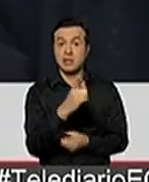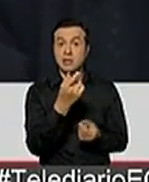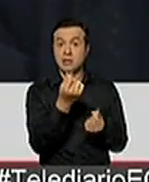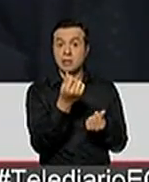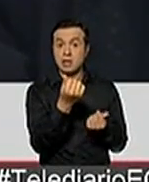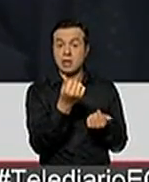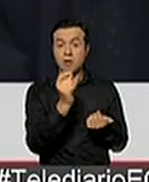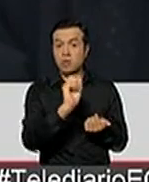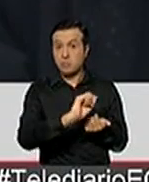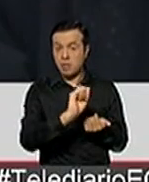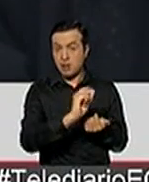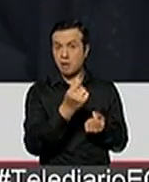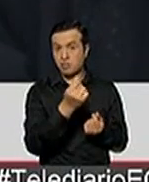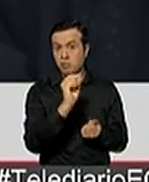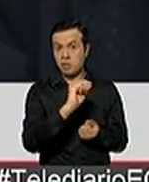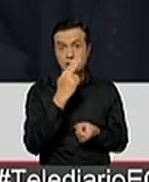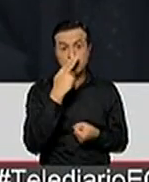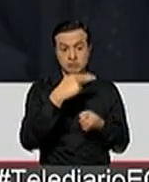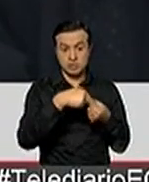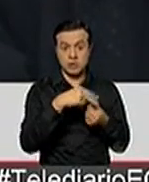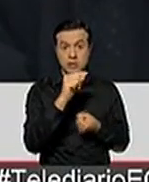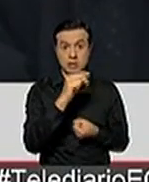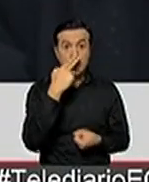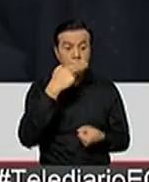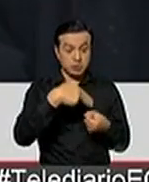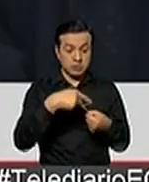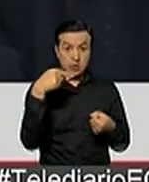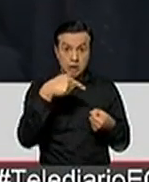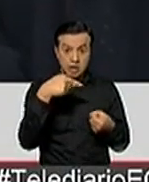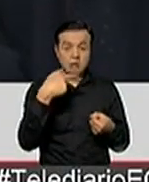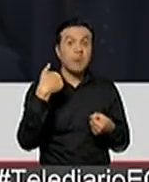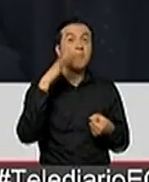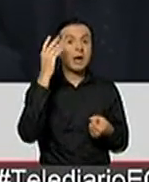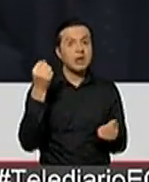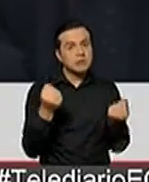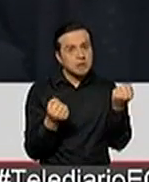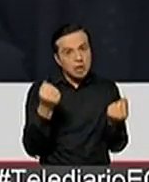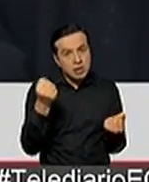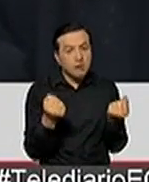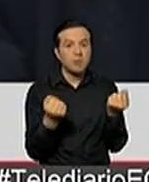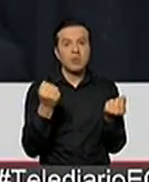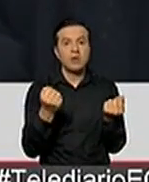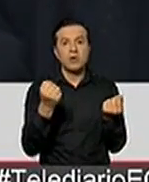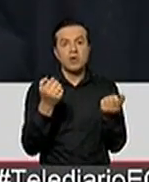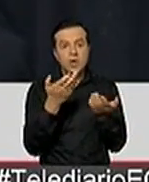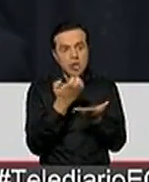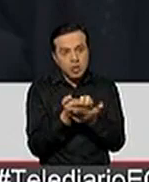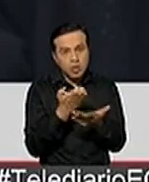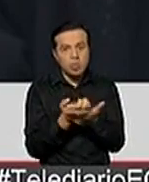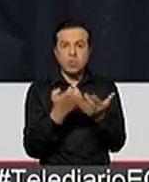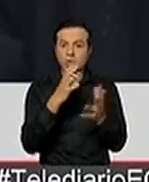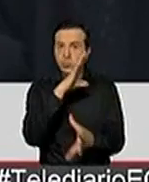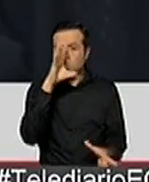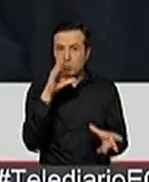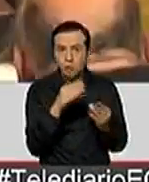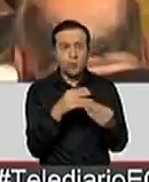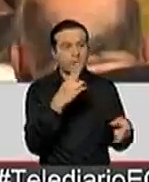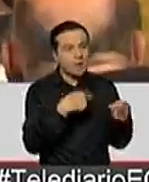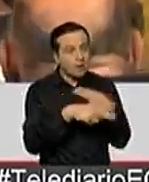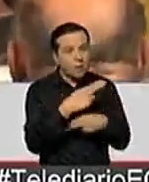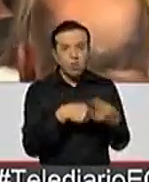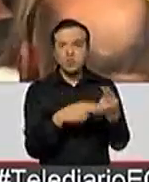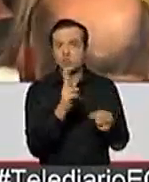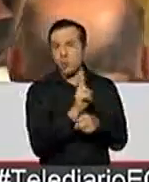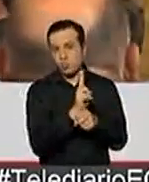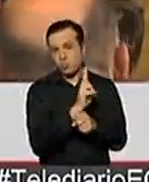de costo, porque ese combustible es la que mueve el todo sector económico, todo sector comercial. Además,